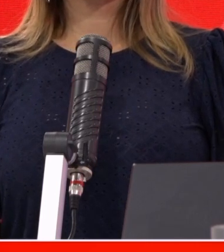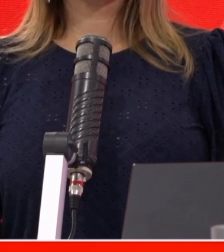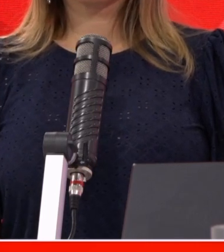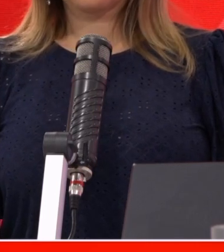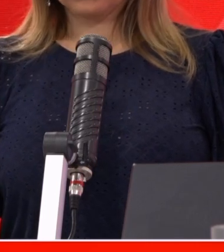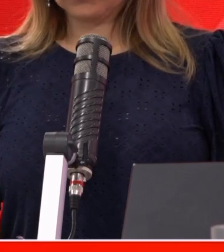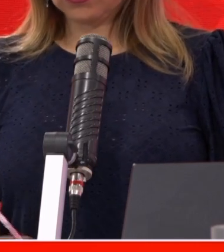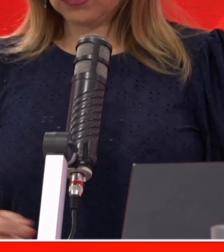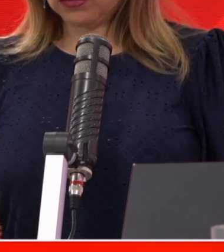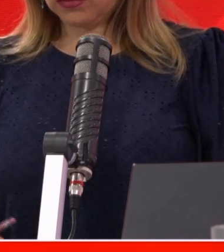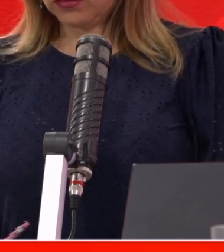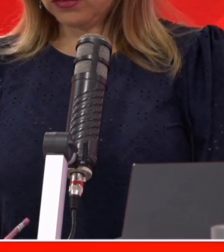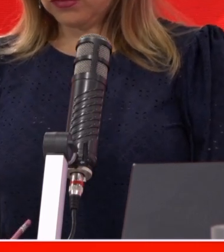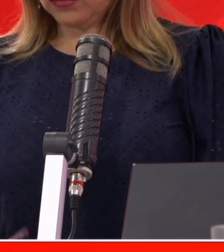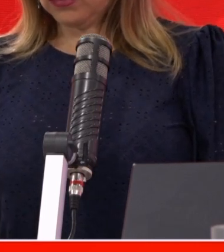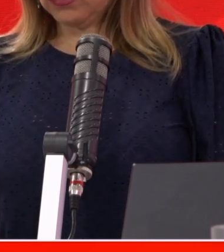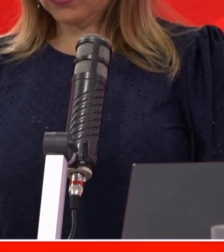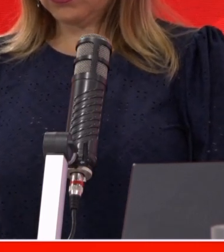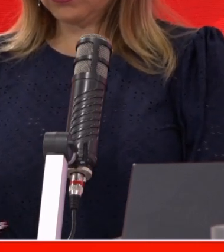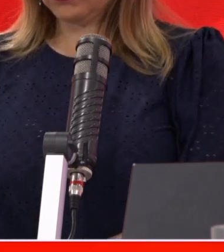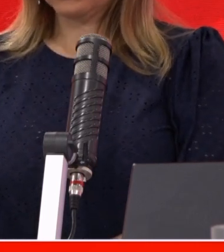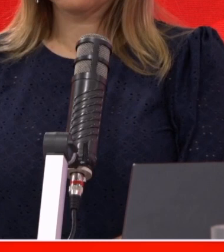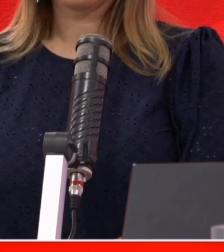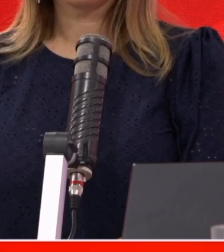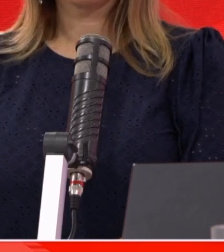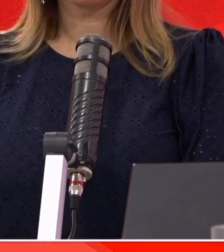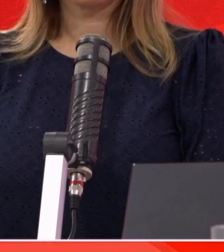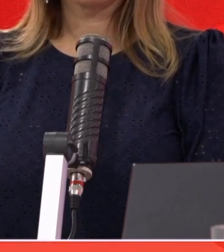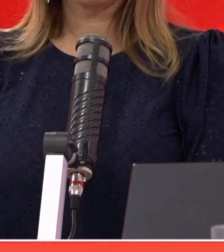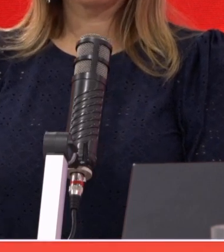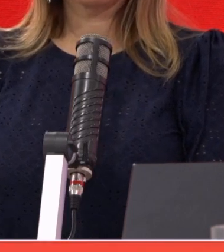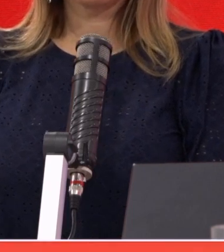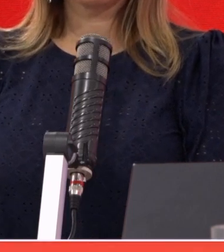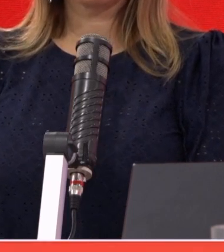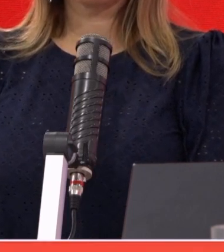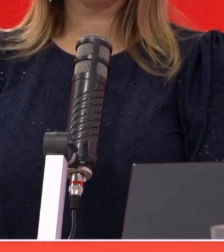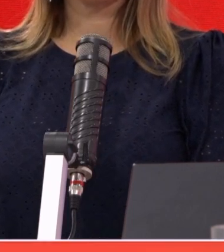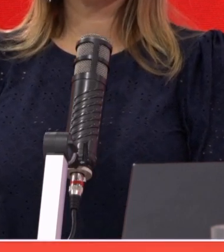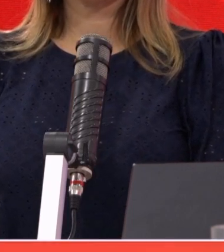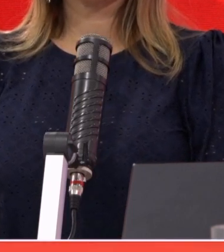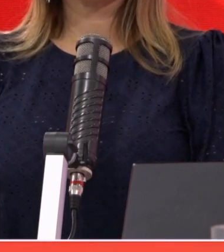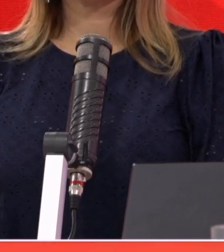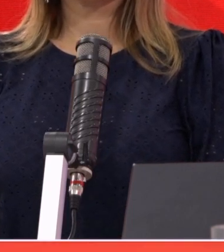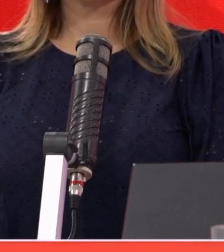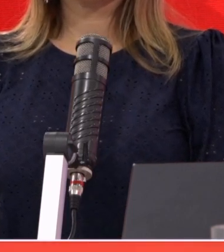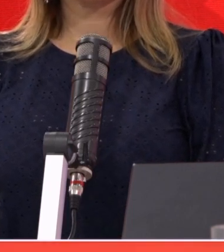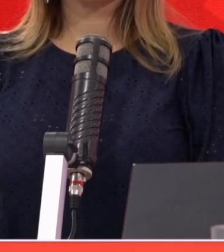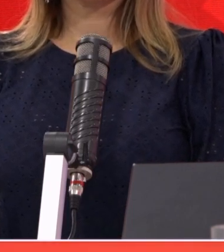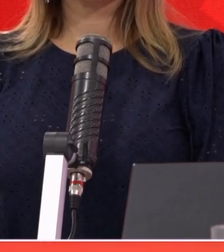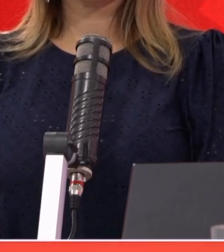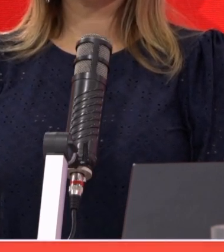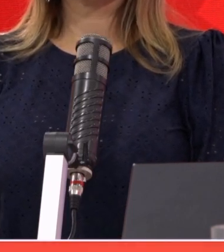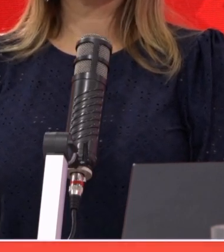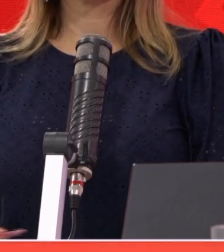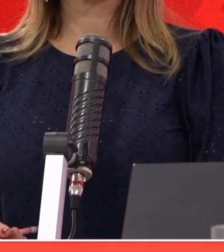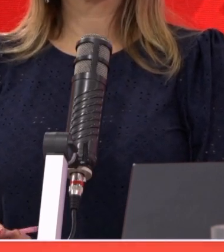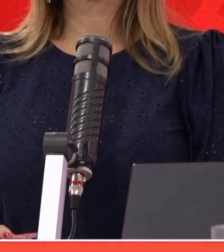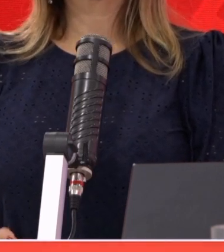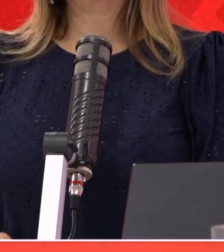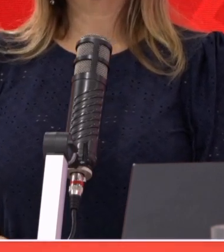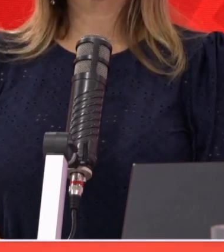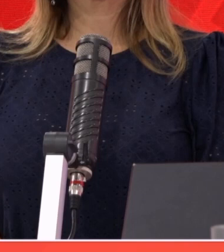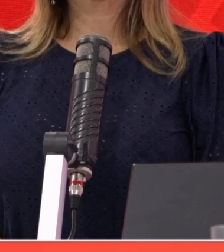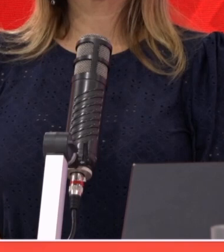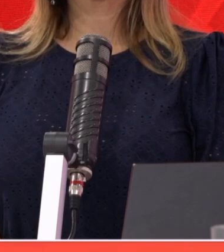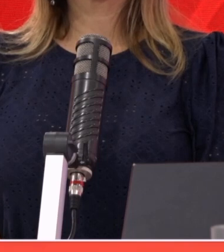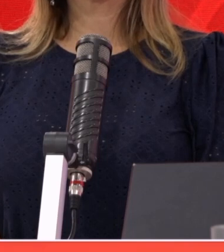ayuda, ¿no? Nosotros hemos tenido, por lo tanto, que hacer una suspensión temporal y parcial del servicio de